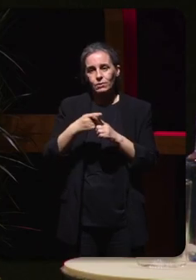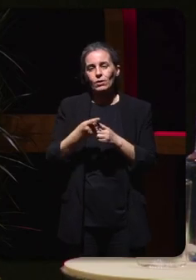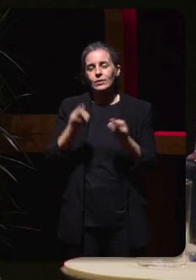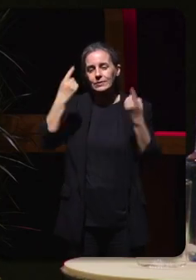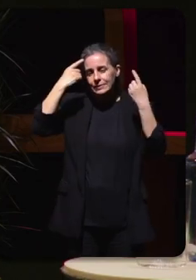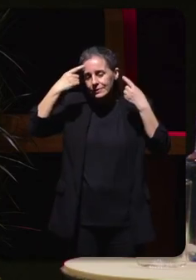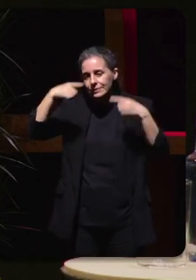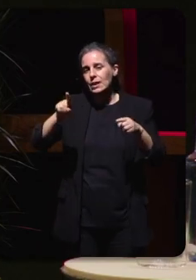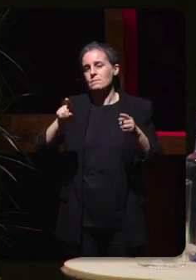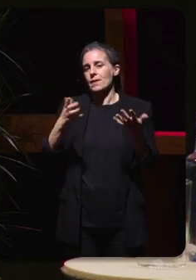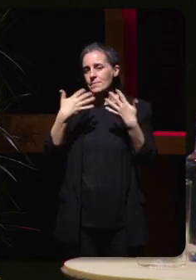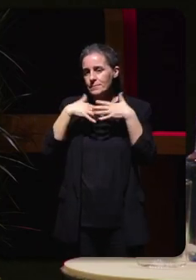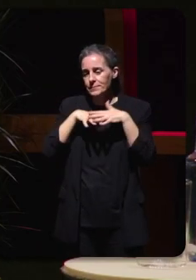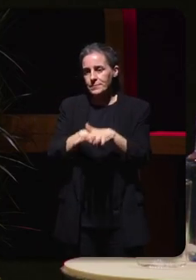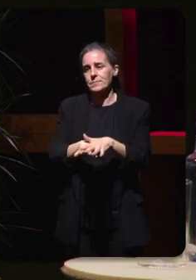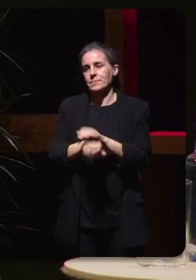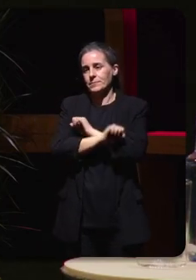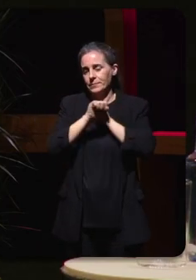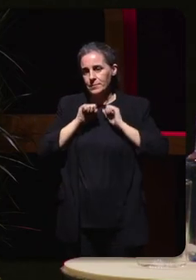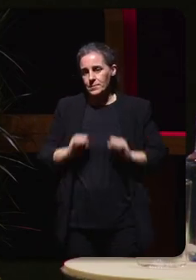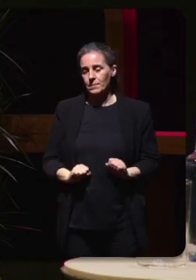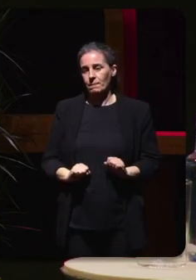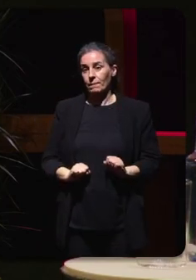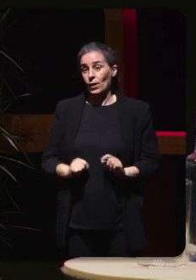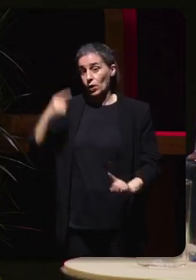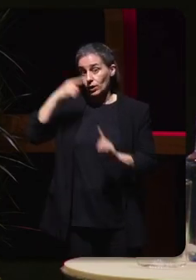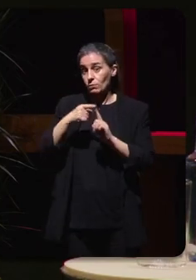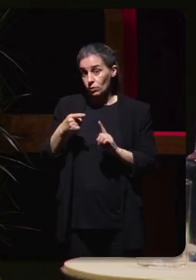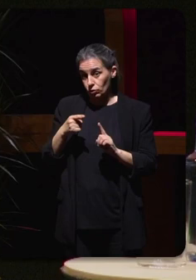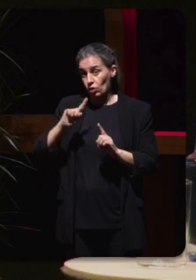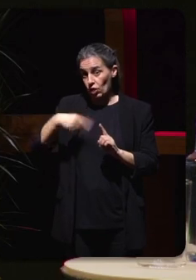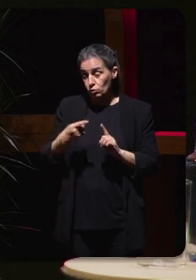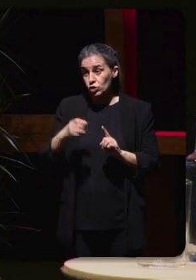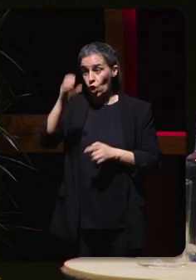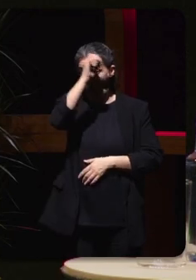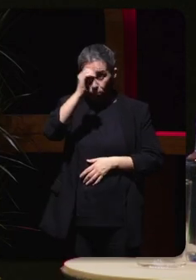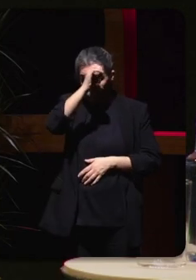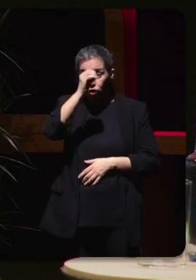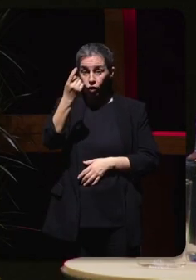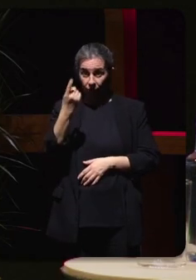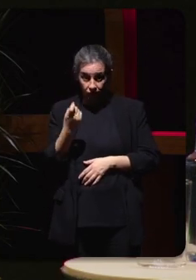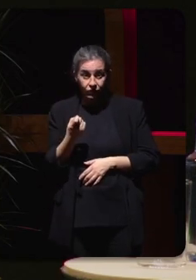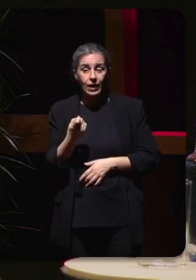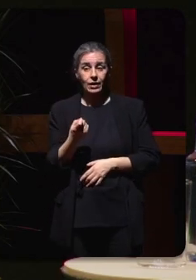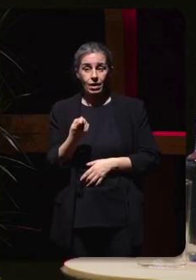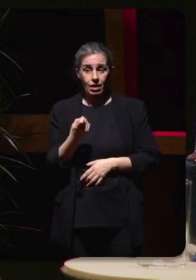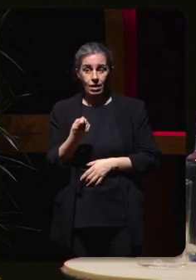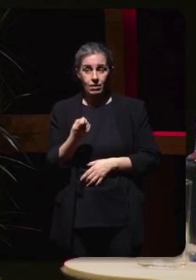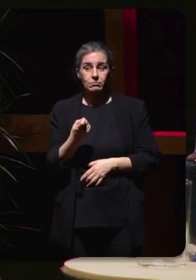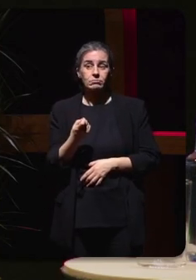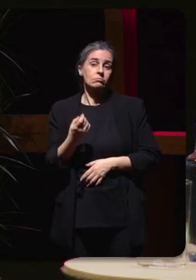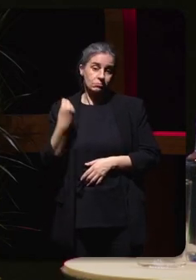Su acervo para cuando tienen que formarse una opinión con lo que van a tomar una decisión,